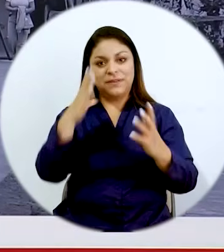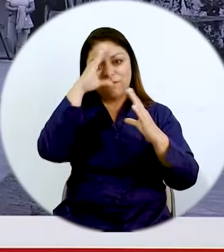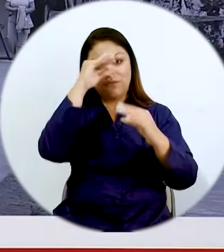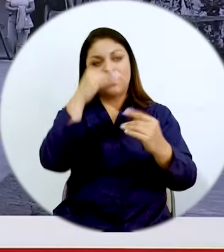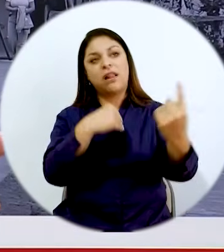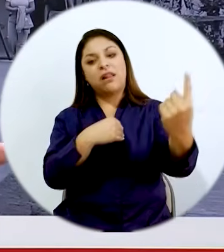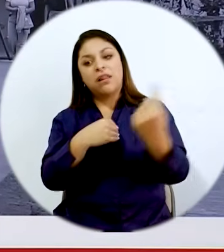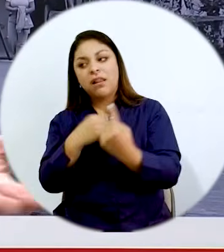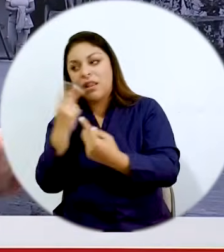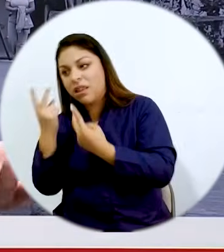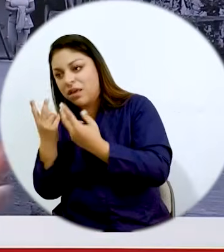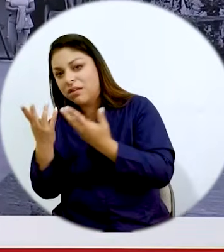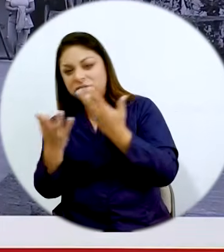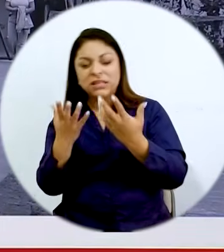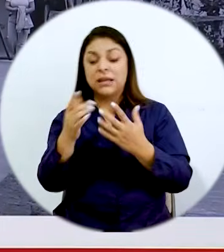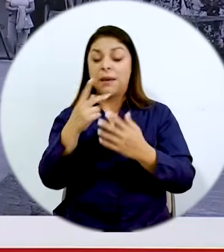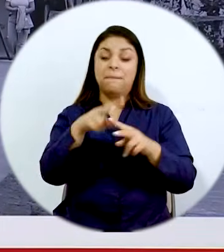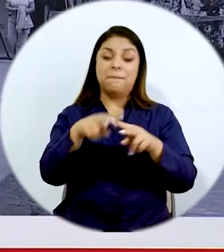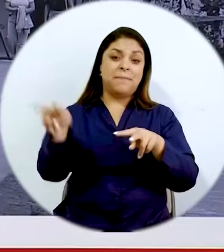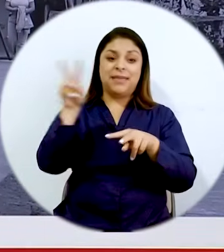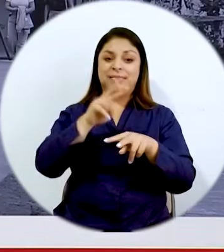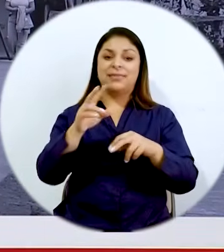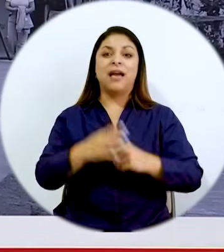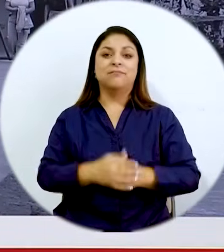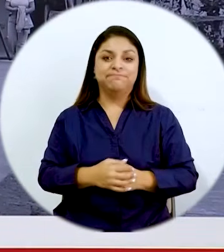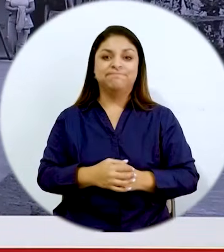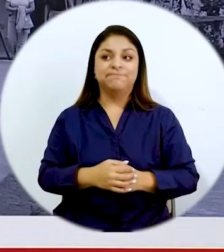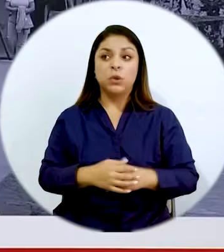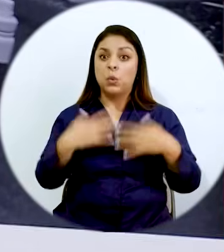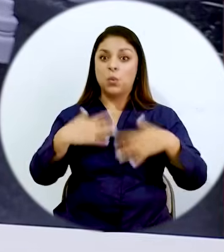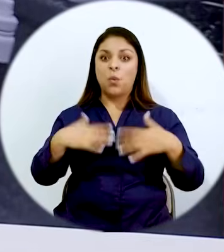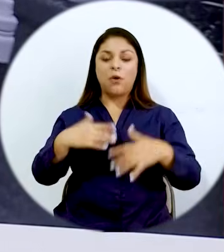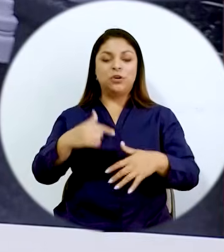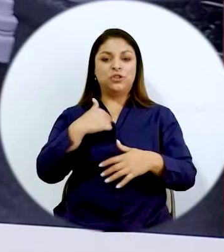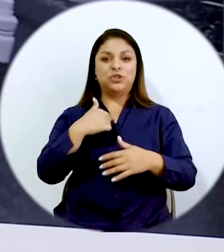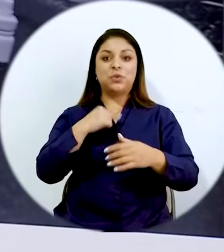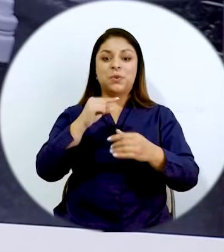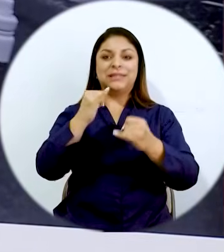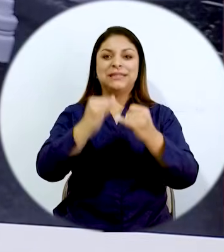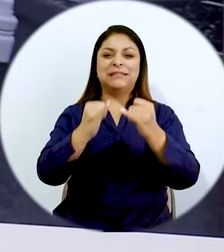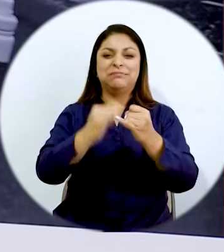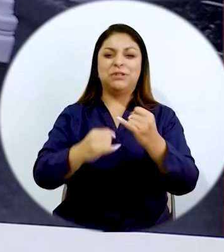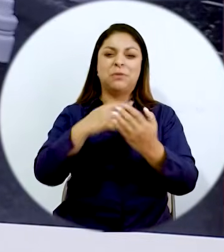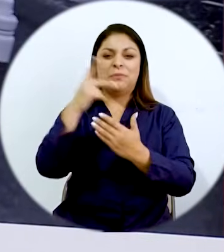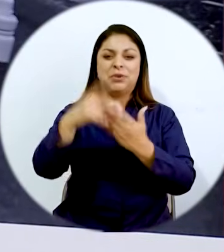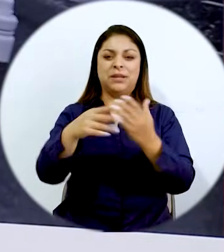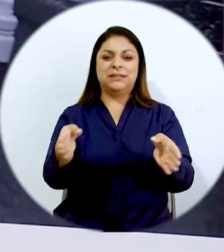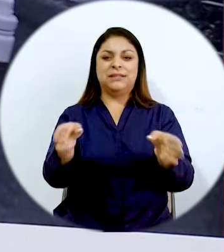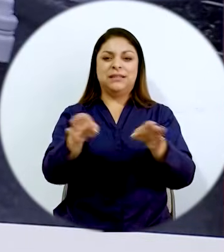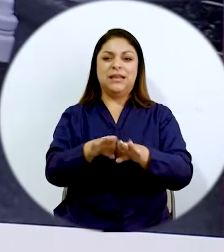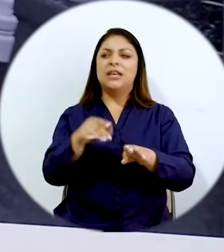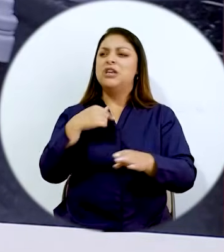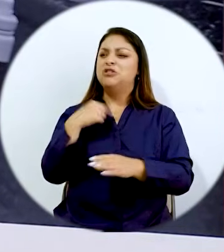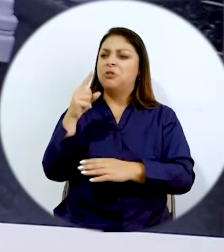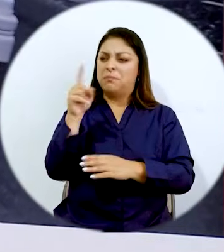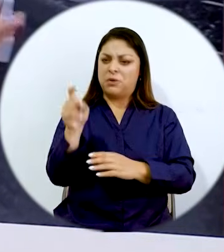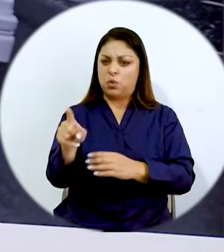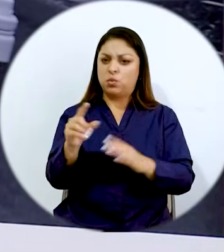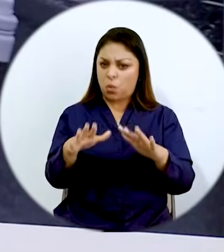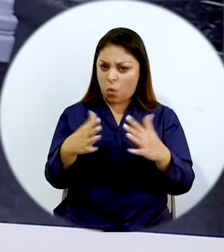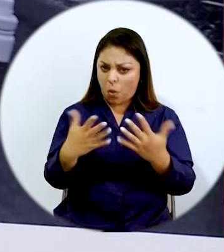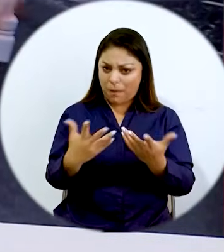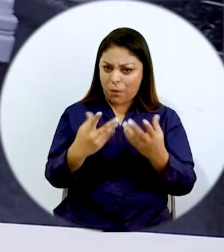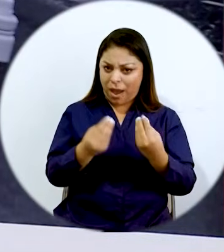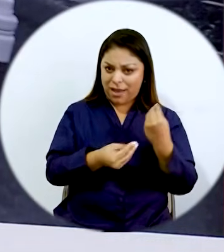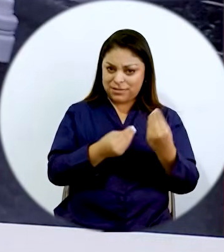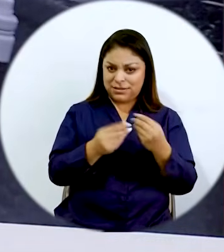datos. Esas son ventajas que hoy día tenemos. Se me acaba el programa y no puedo dejar de preguntarte cómo accede la gente que desea, el productor